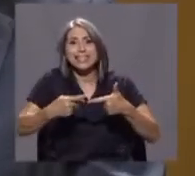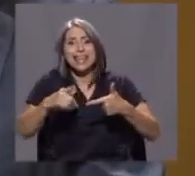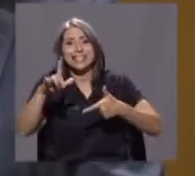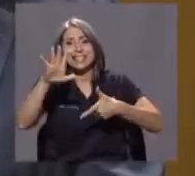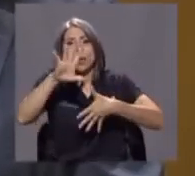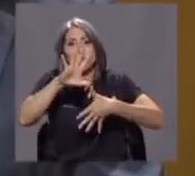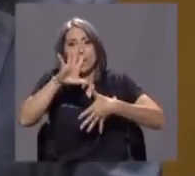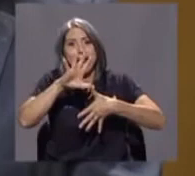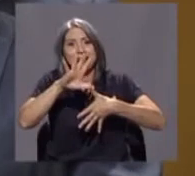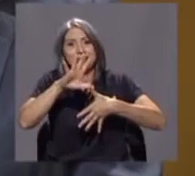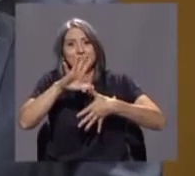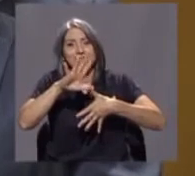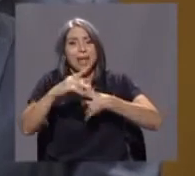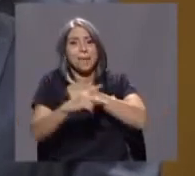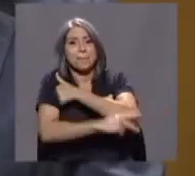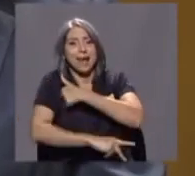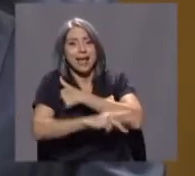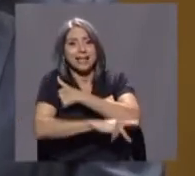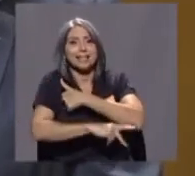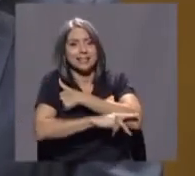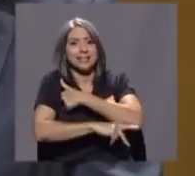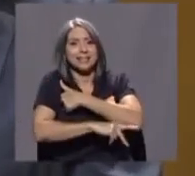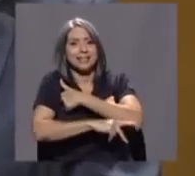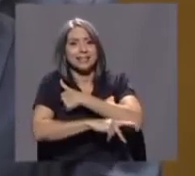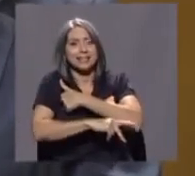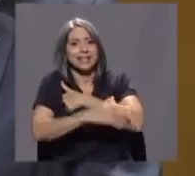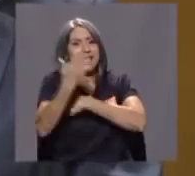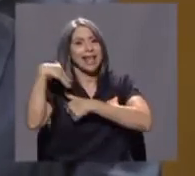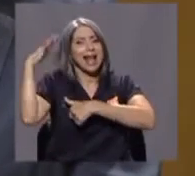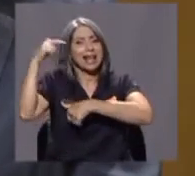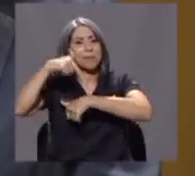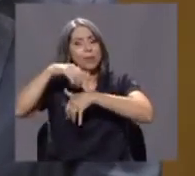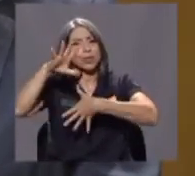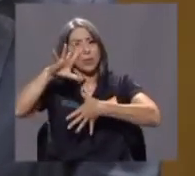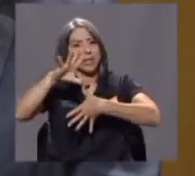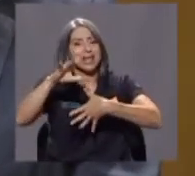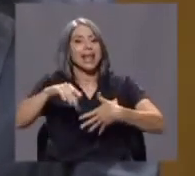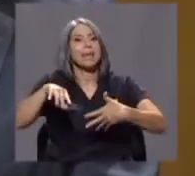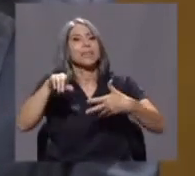de los países que conformaban en ese momento América